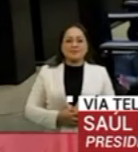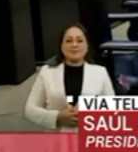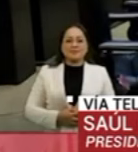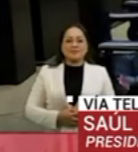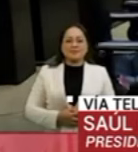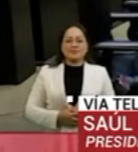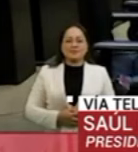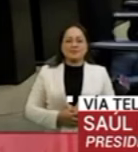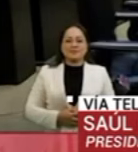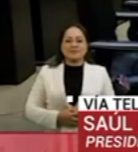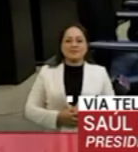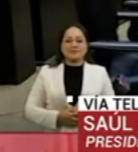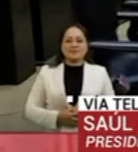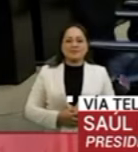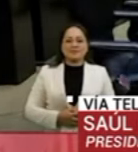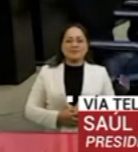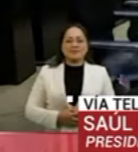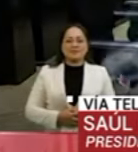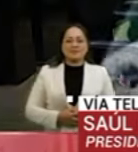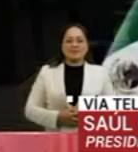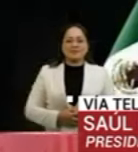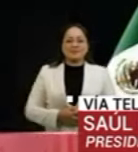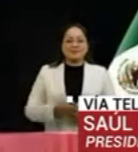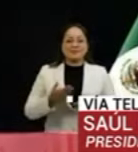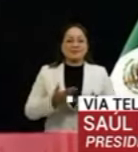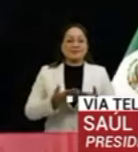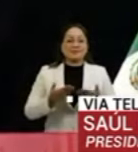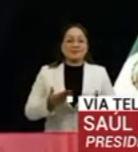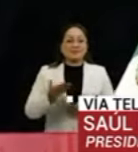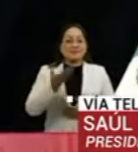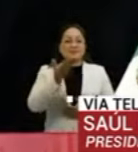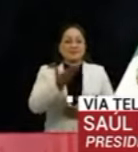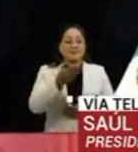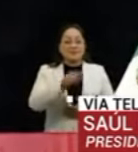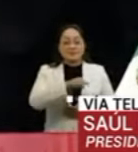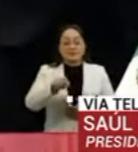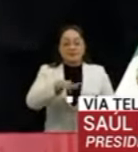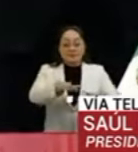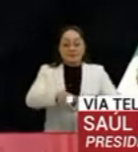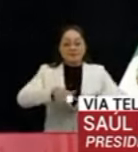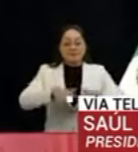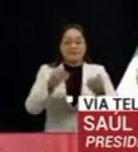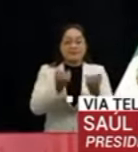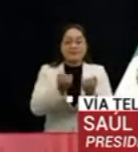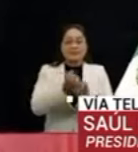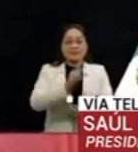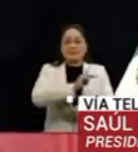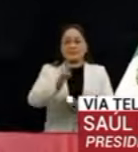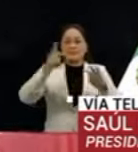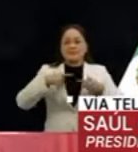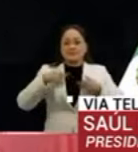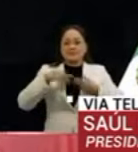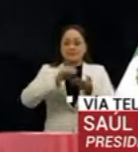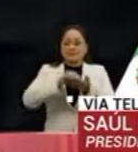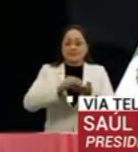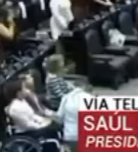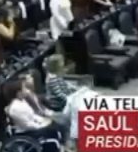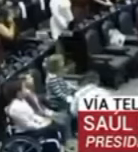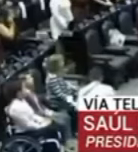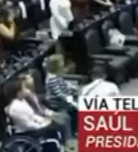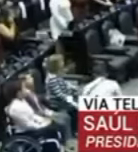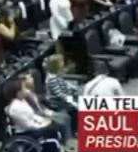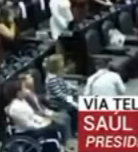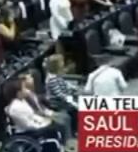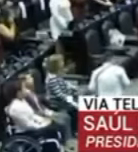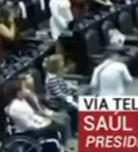Oiga oiga senador cómo son esas negociaciones Cómo se convence a un legislador que está en contra de una reforma como esta cómo